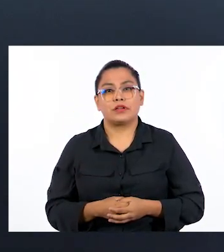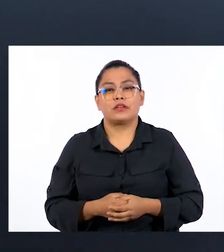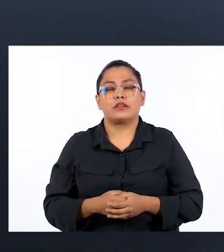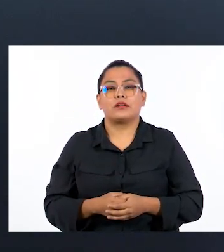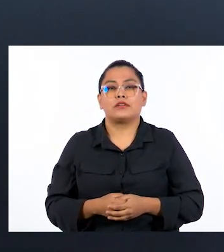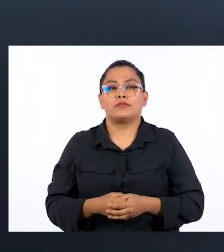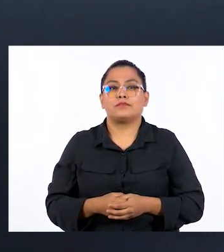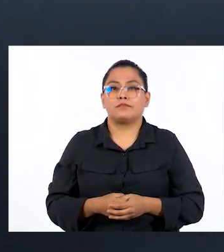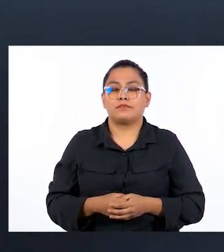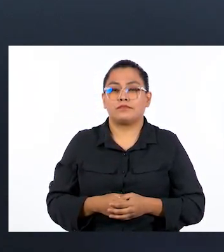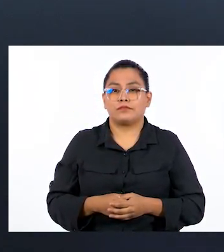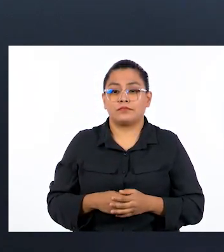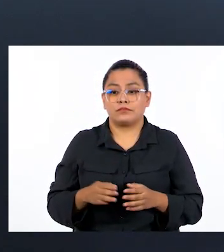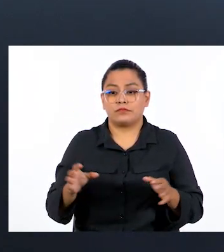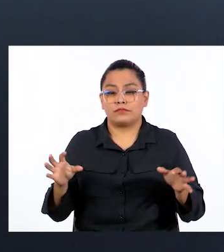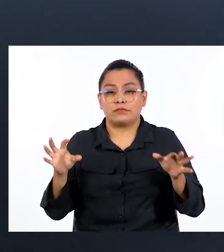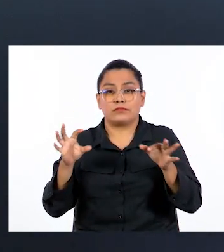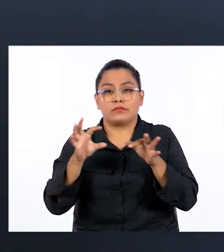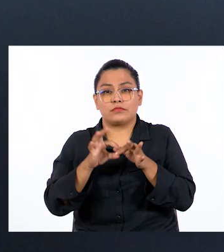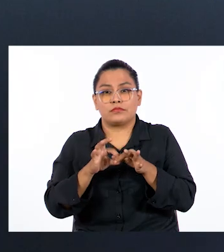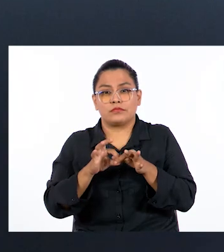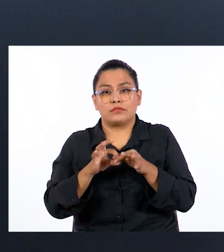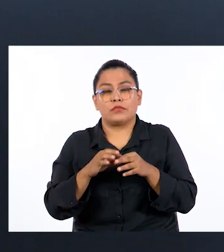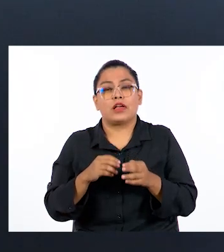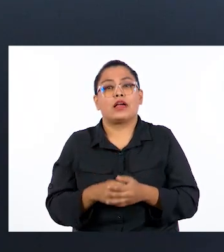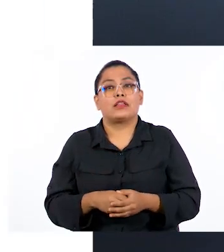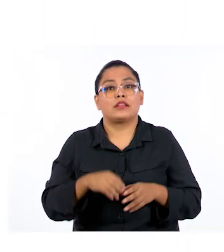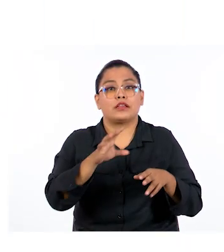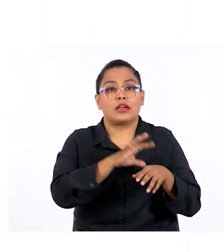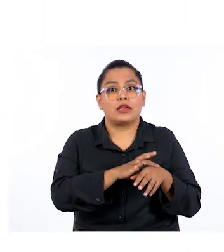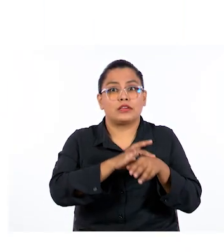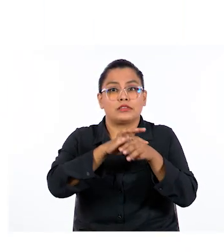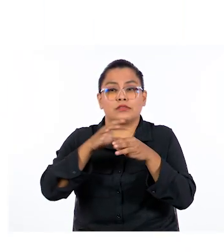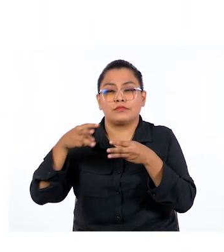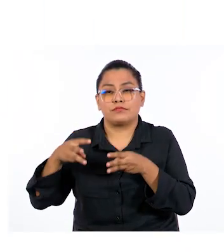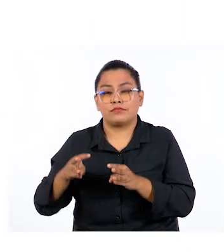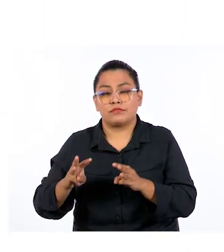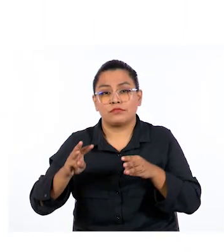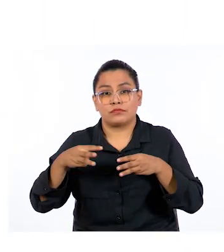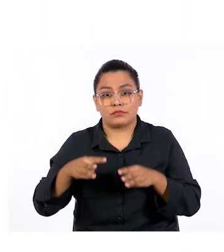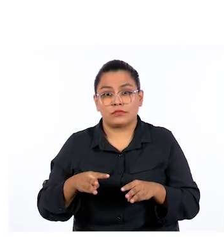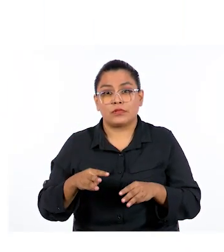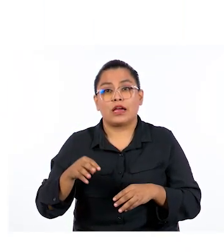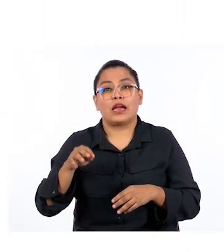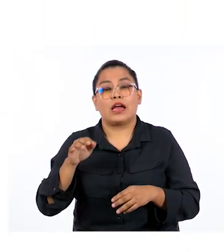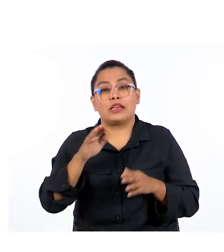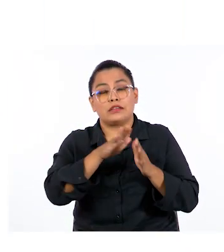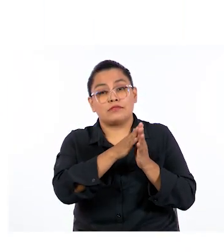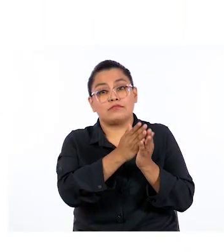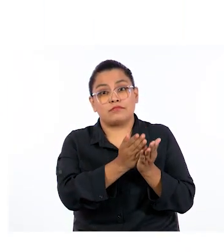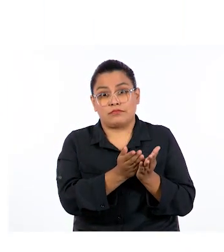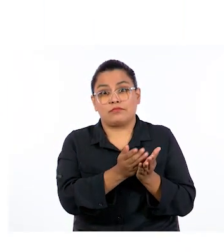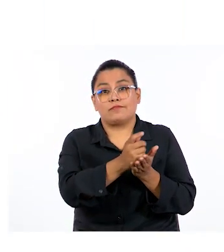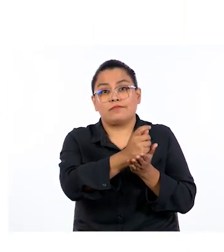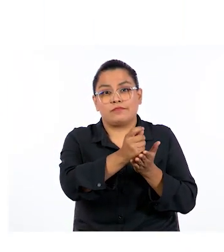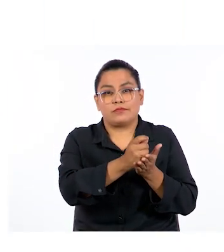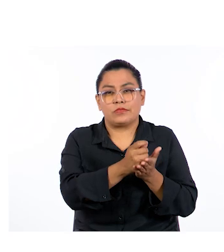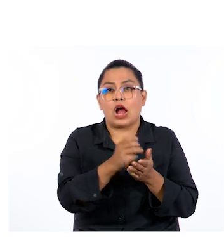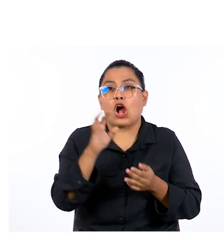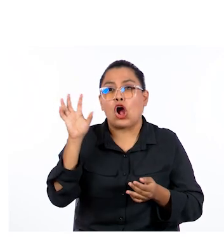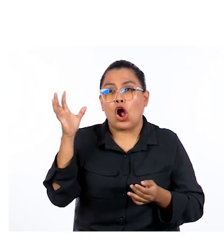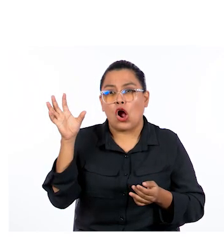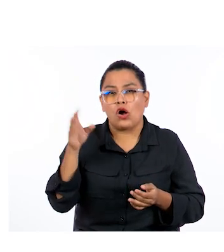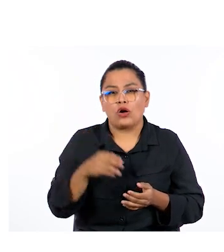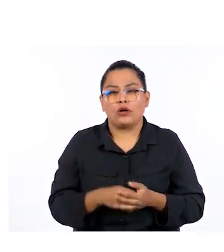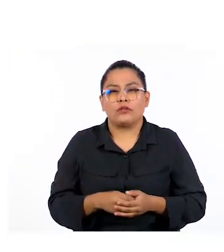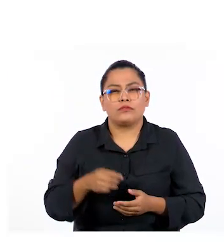guía metodológica y el libro de texto son los colores. En el momento de la anticipación la vamos a